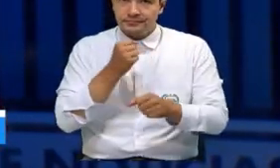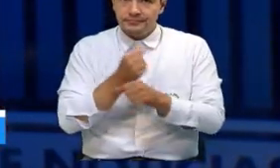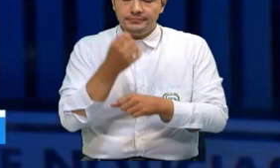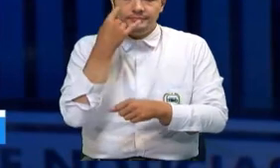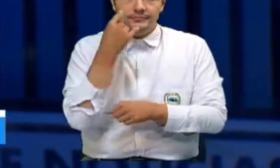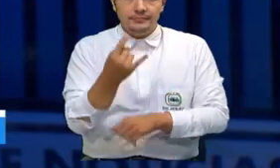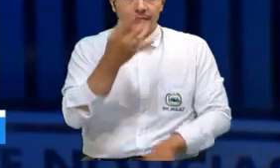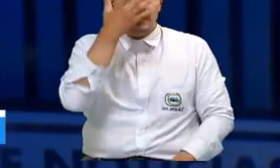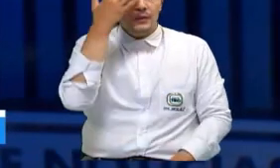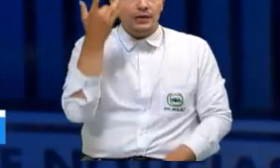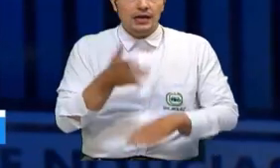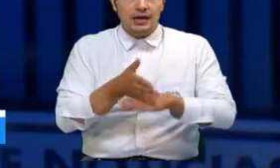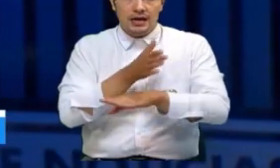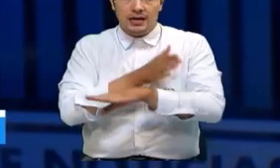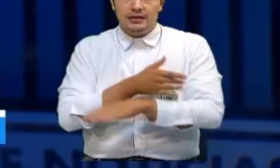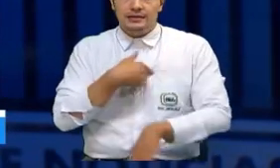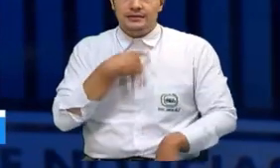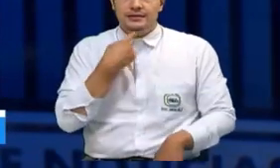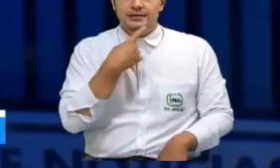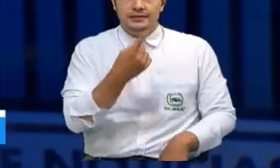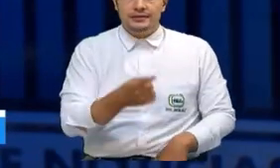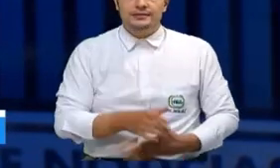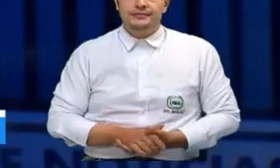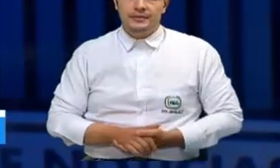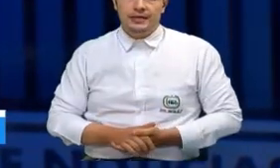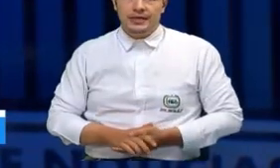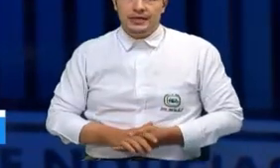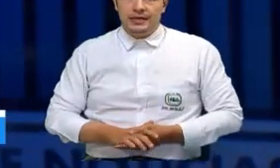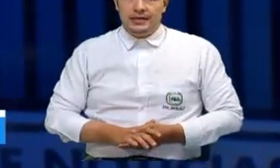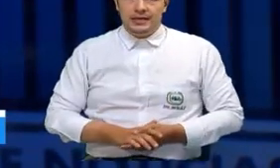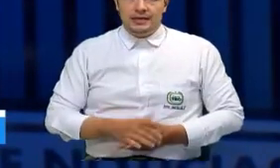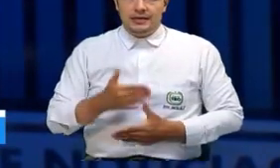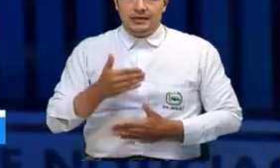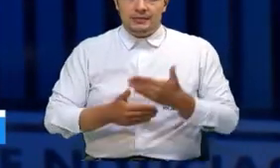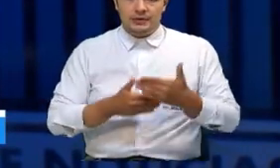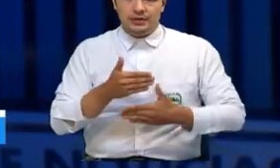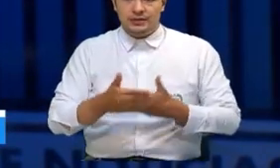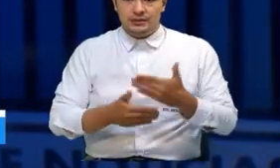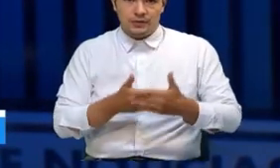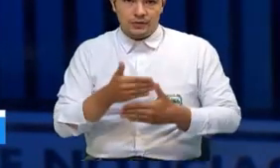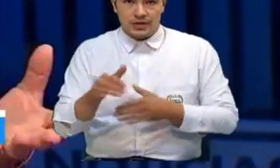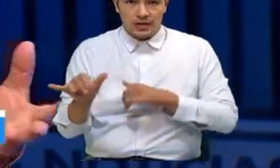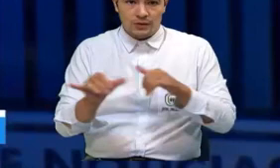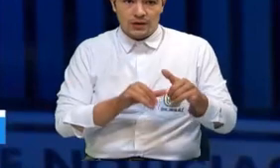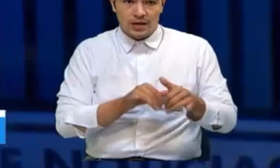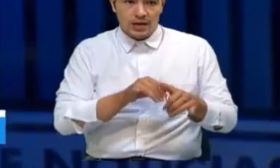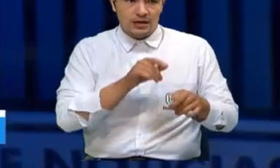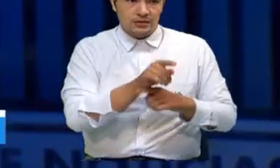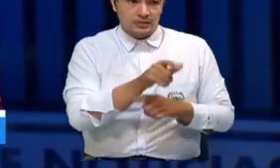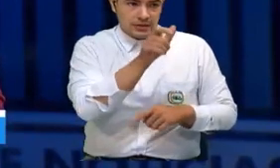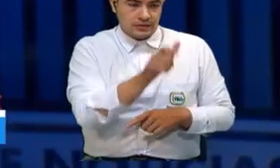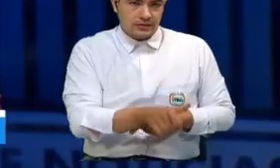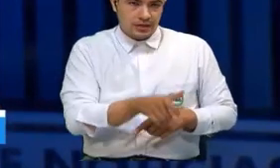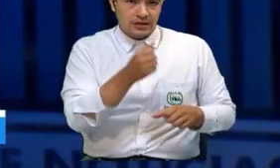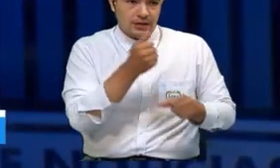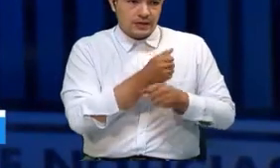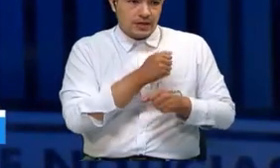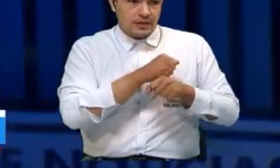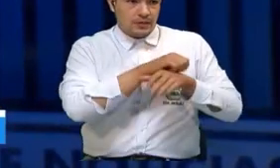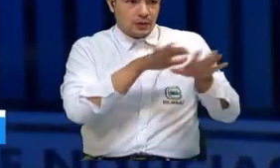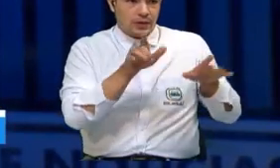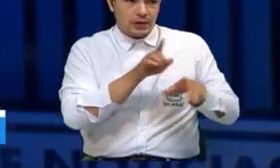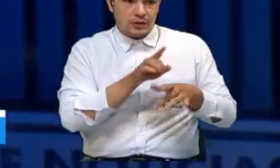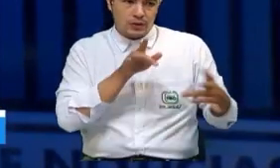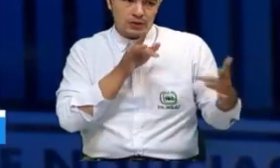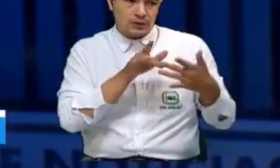porque, como te decía, detrás de cámaras no ha sido el mismo proceso del funcionario público que no se acerca a